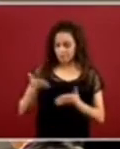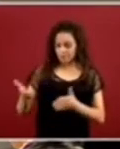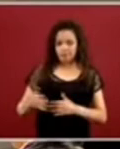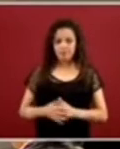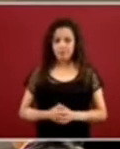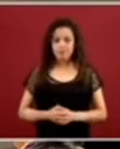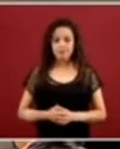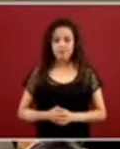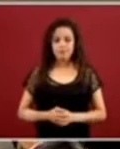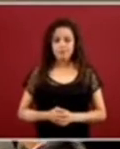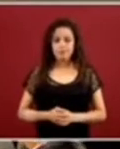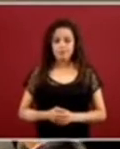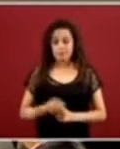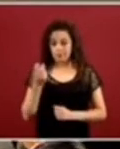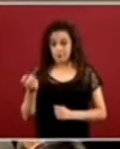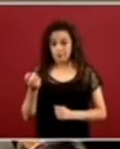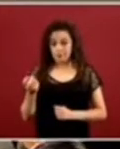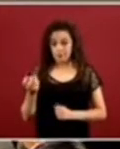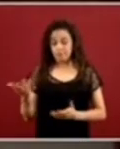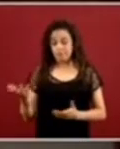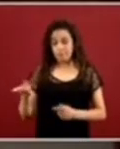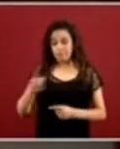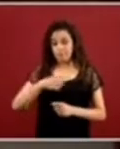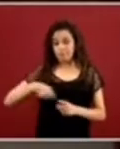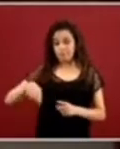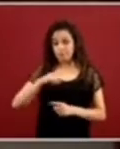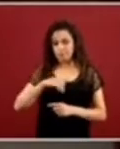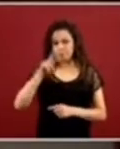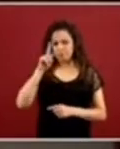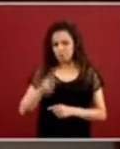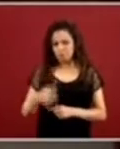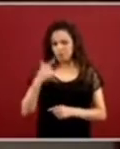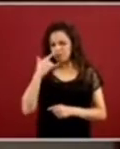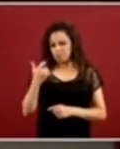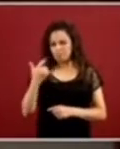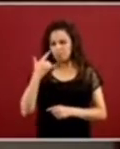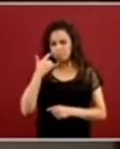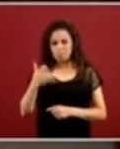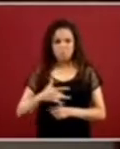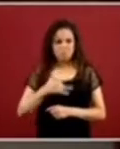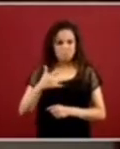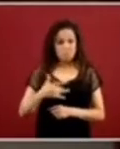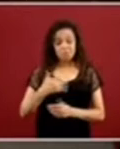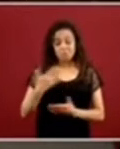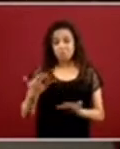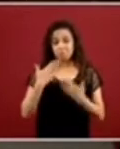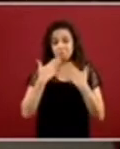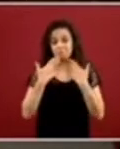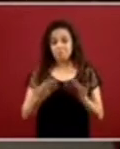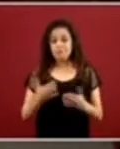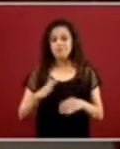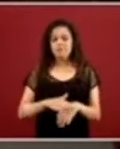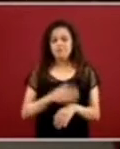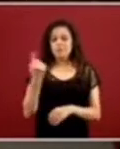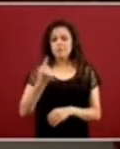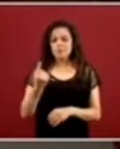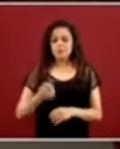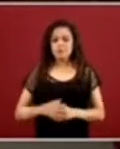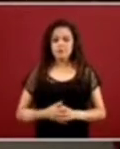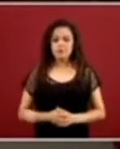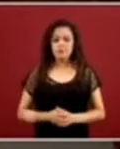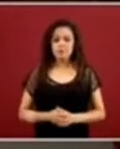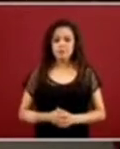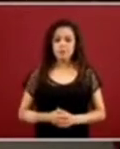Sí, este es un esfuerzo que nos ha parecido extraordinario, porque si bien todas